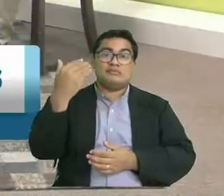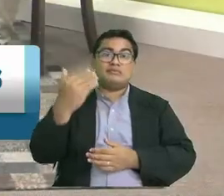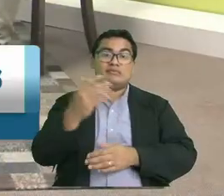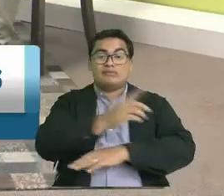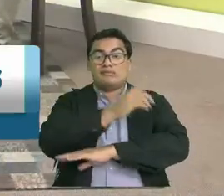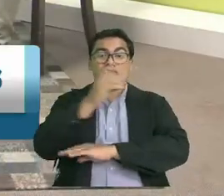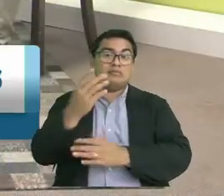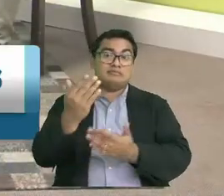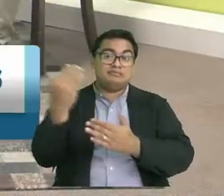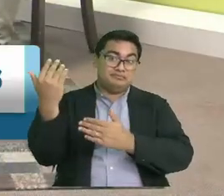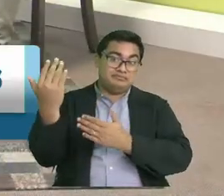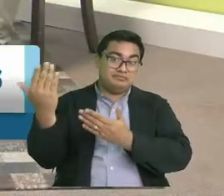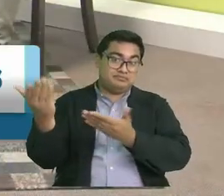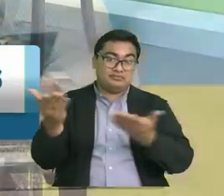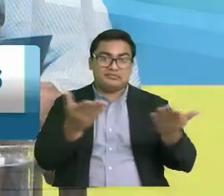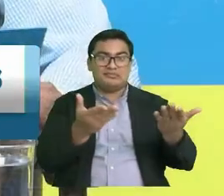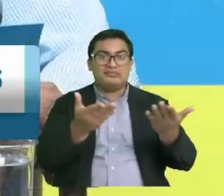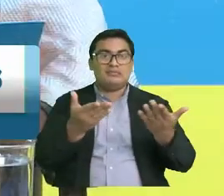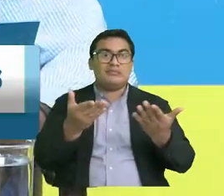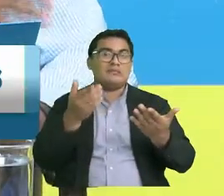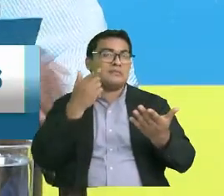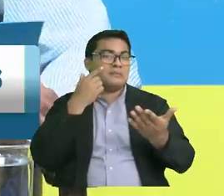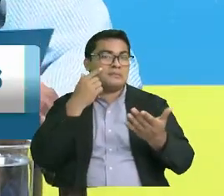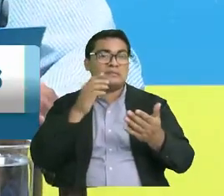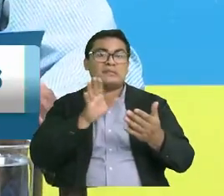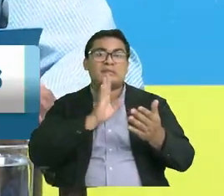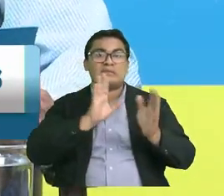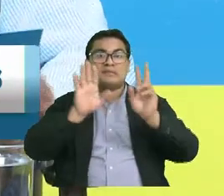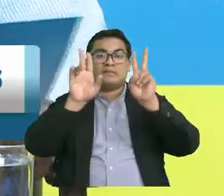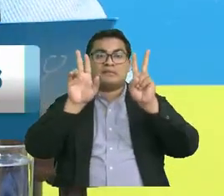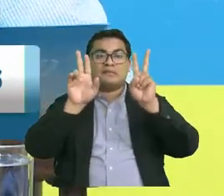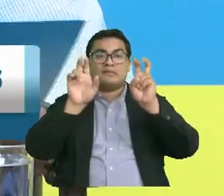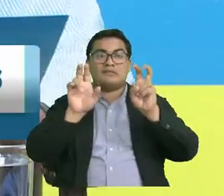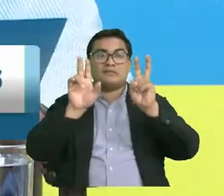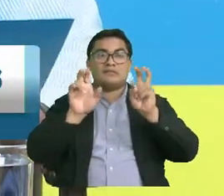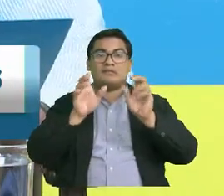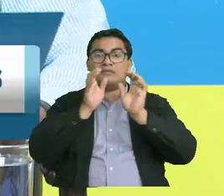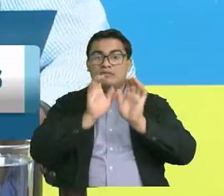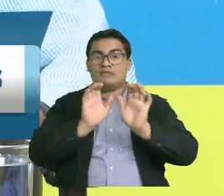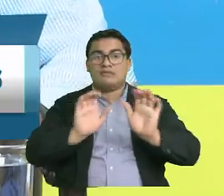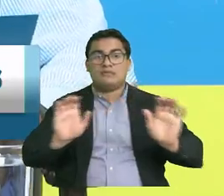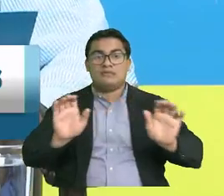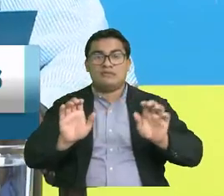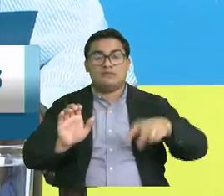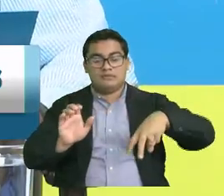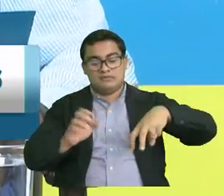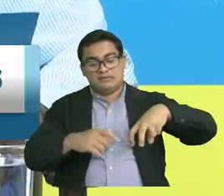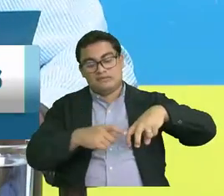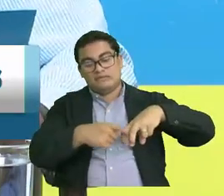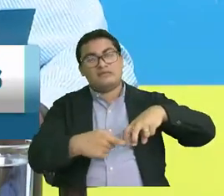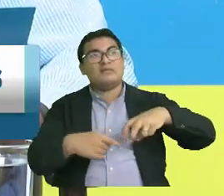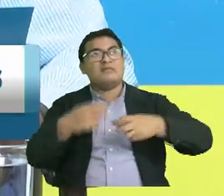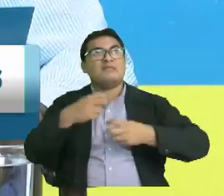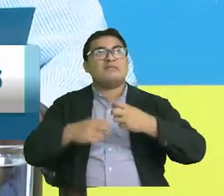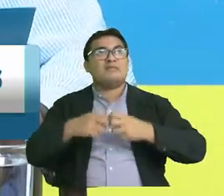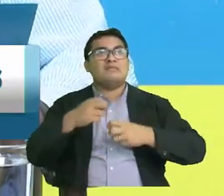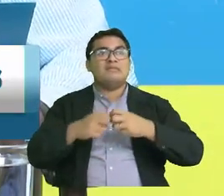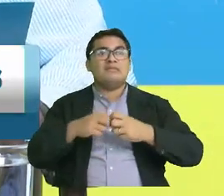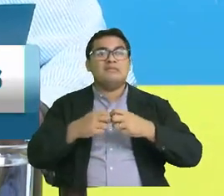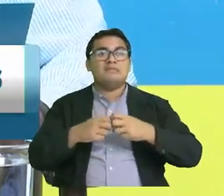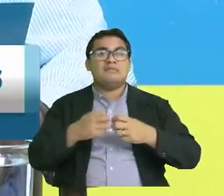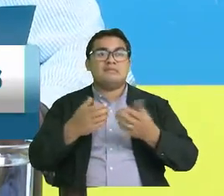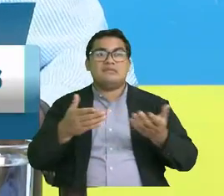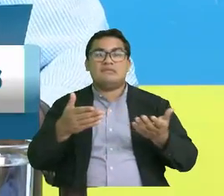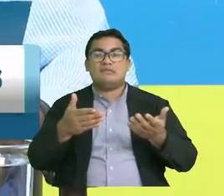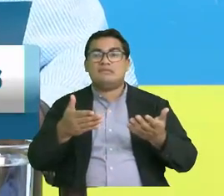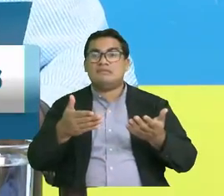vez lo invitamos ahí, hacemos las gestiones para invitarle a hablar sobre este tema de los niños que nacen con esta con este mal, no